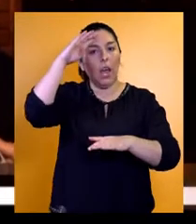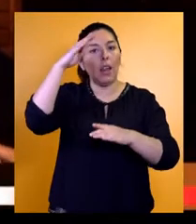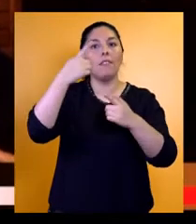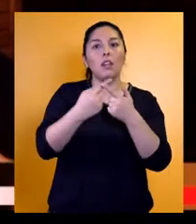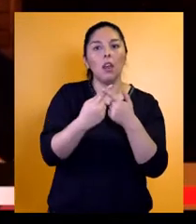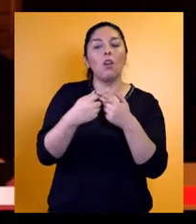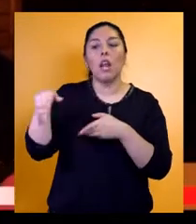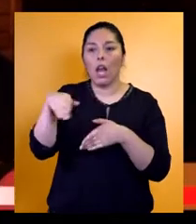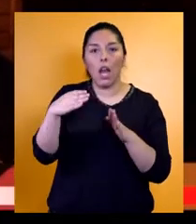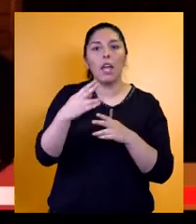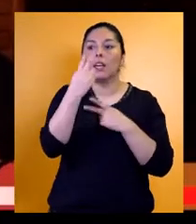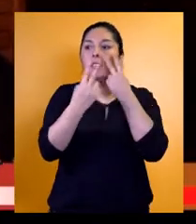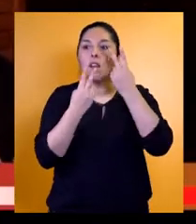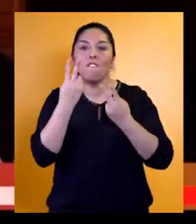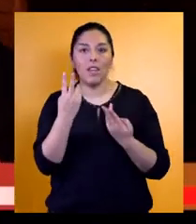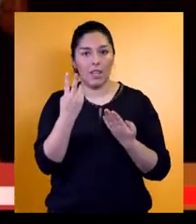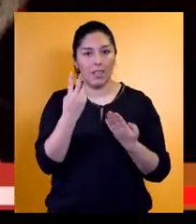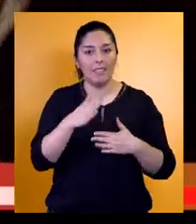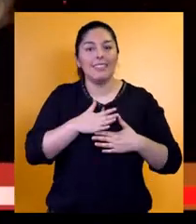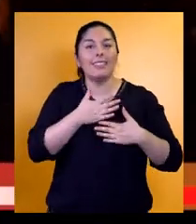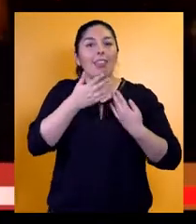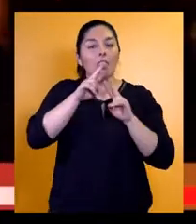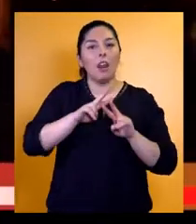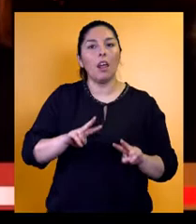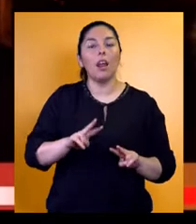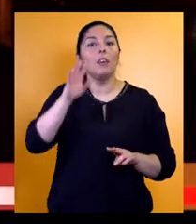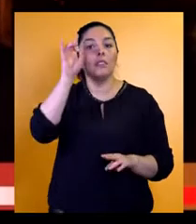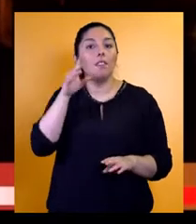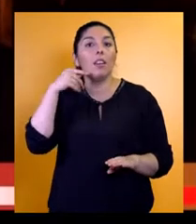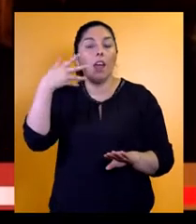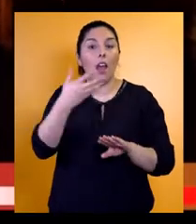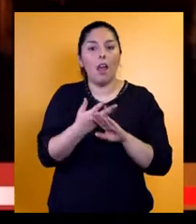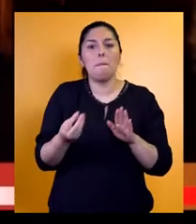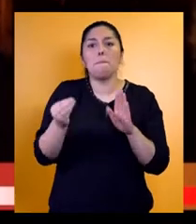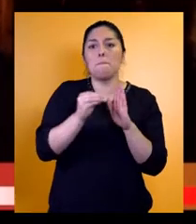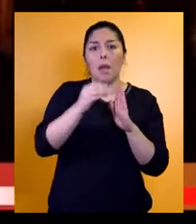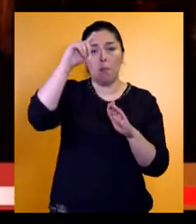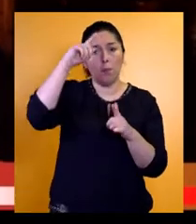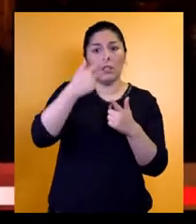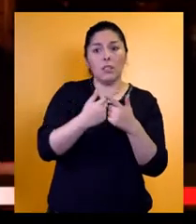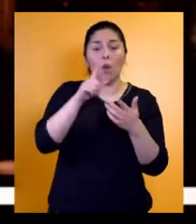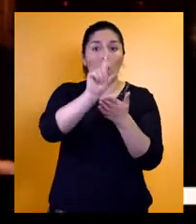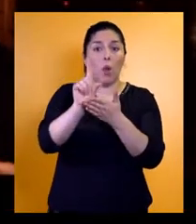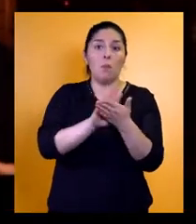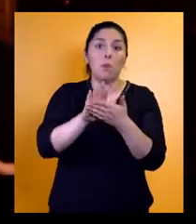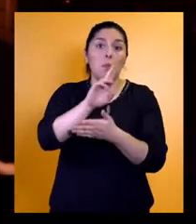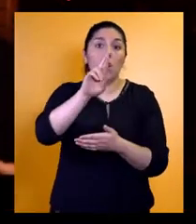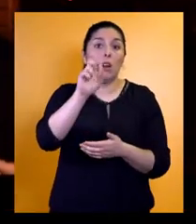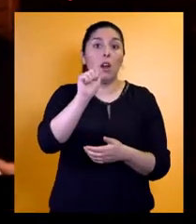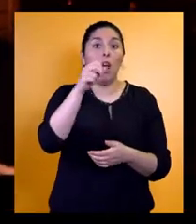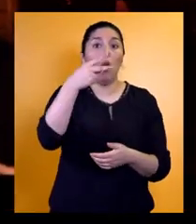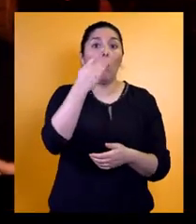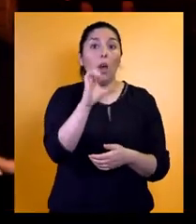está presente, está disponible. El hecho de tener en este momento mayor presencia policial en zonas puntuales, en este caso en Ragüe,